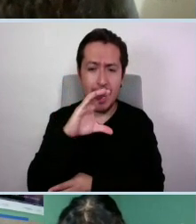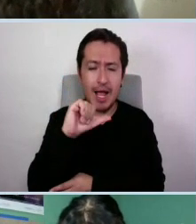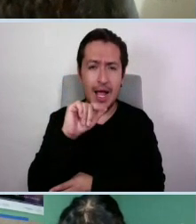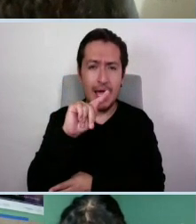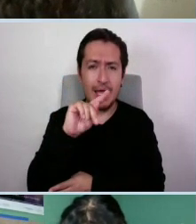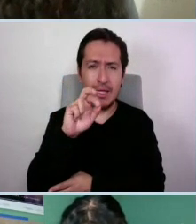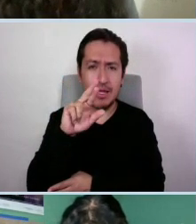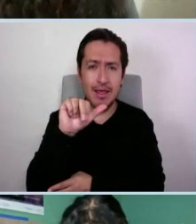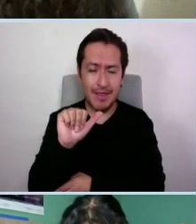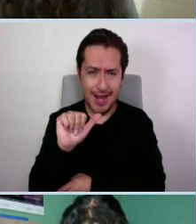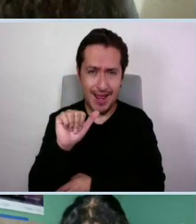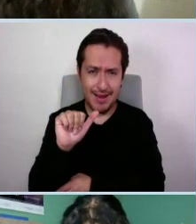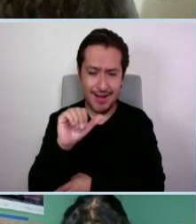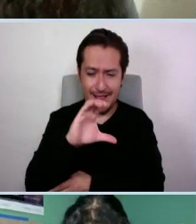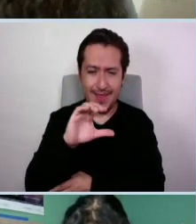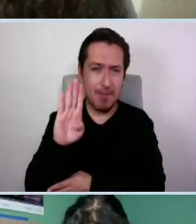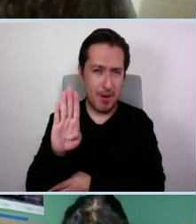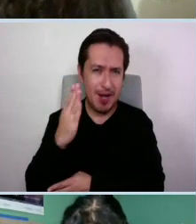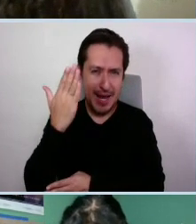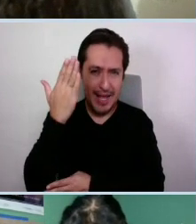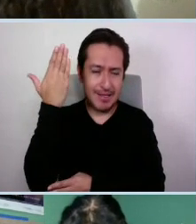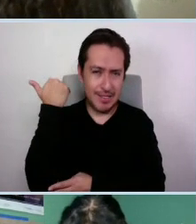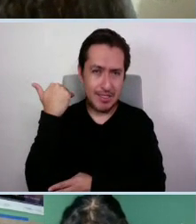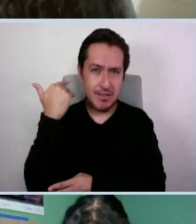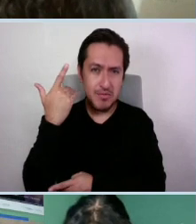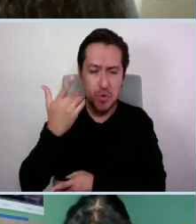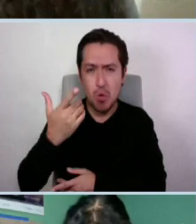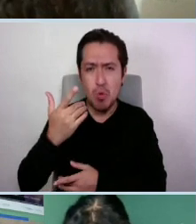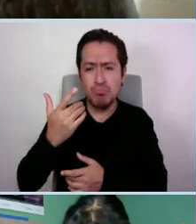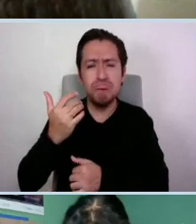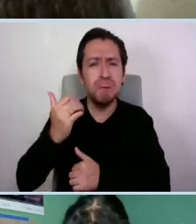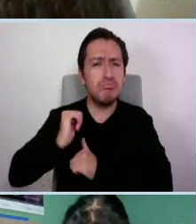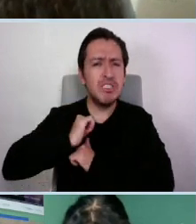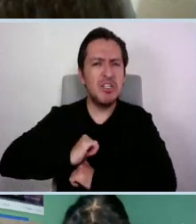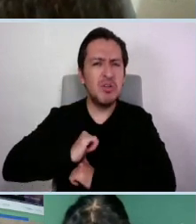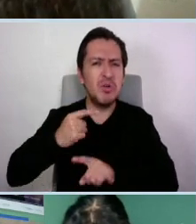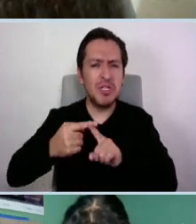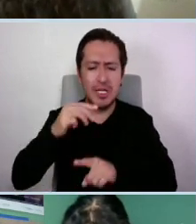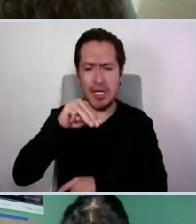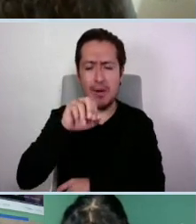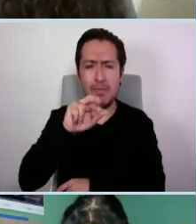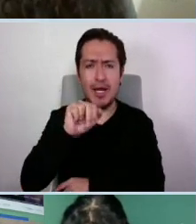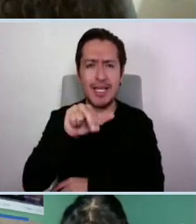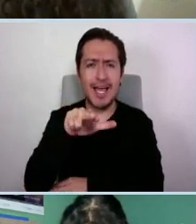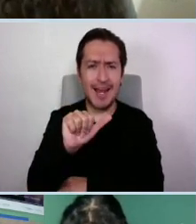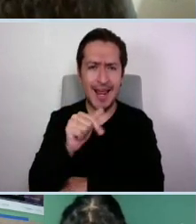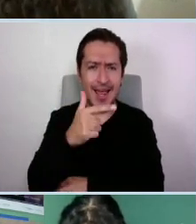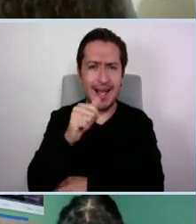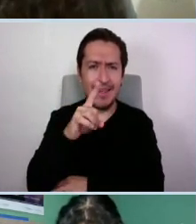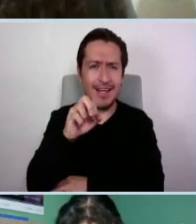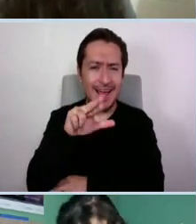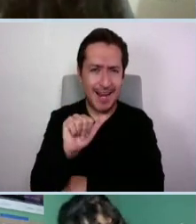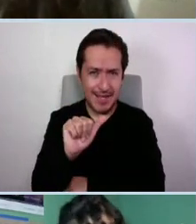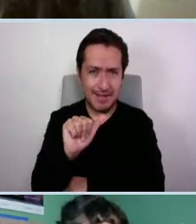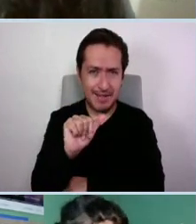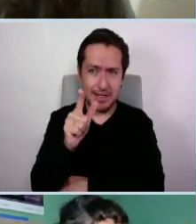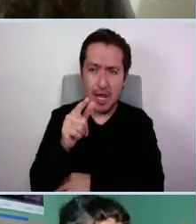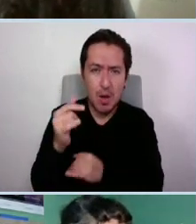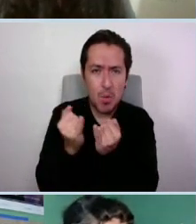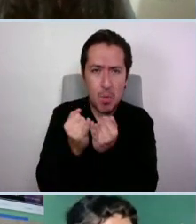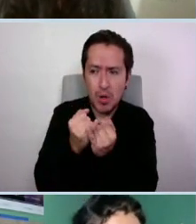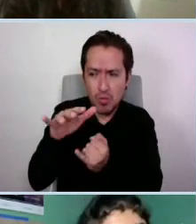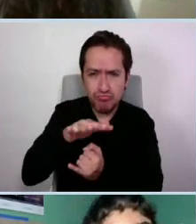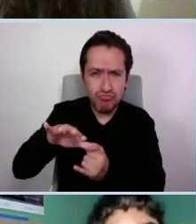Gándara y el colegio y el Cut se preocuparon por la población estudiantil no es que las otras